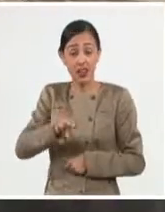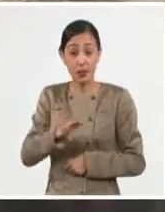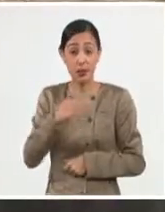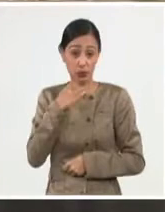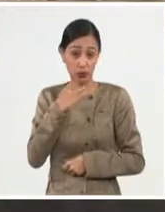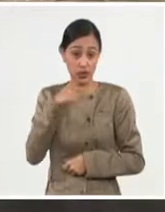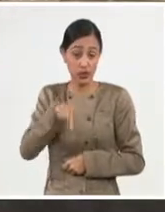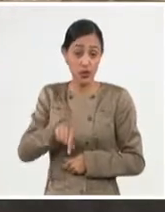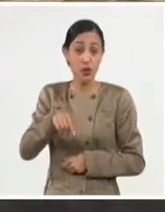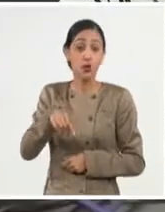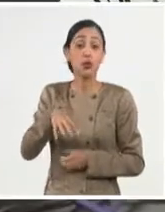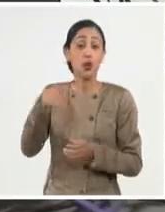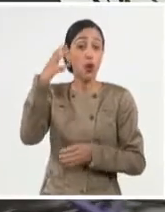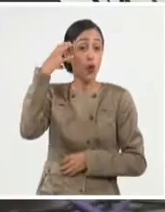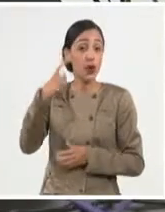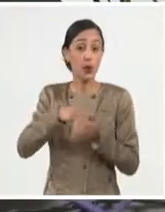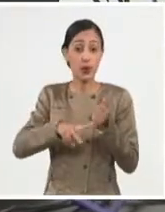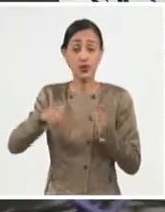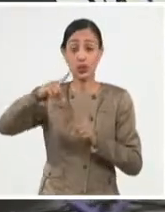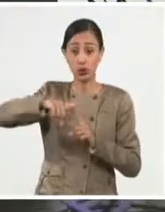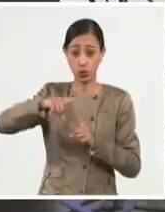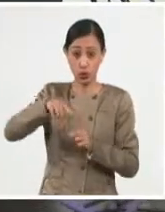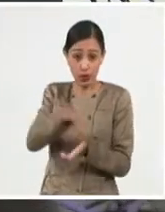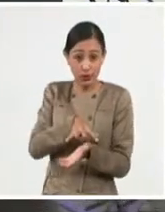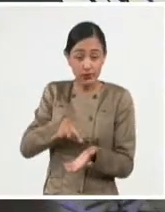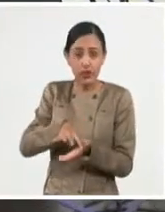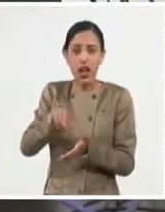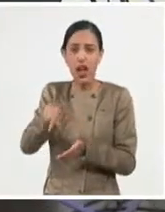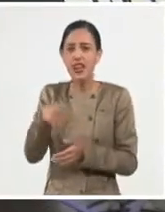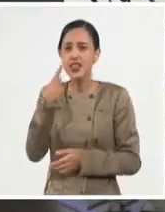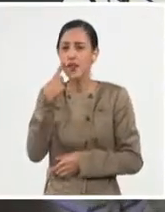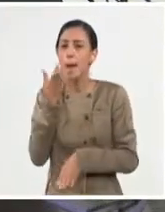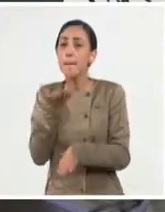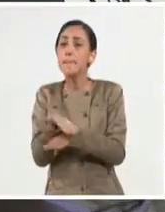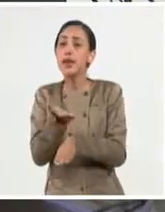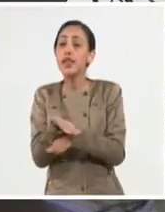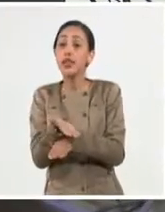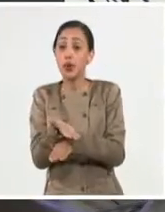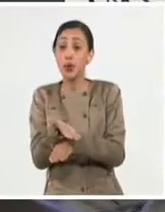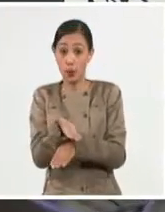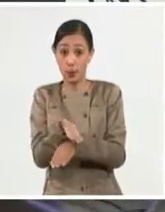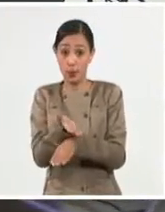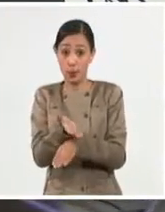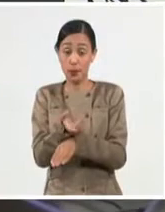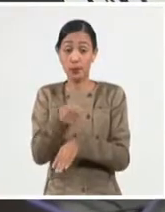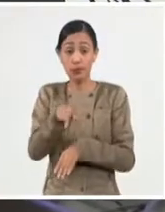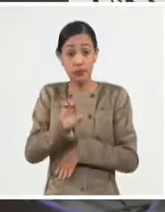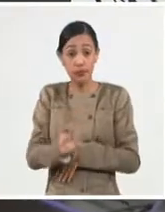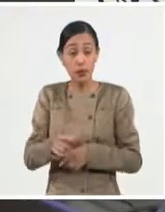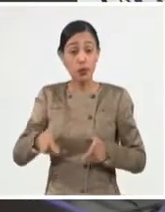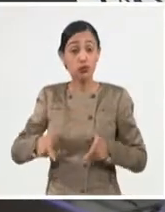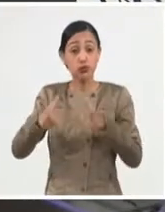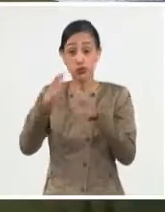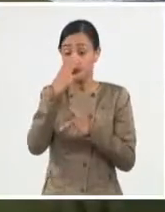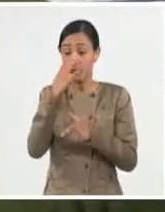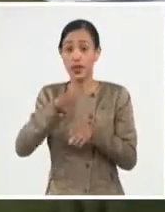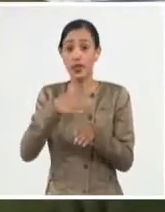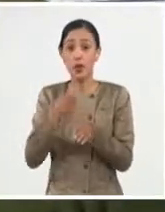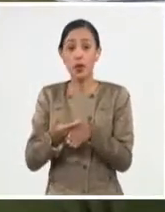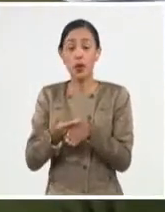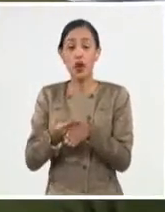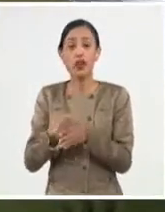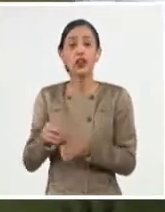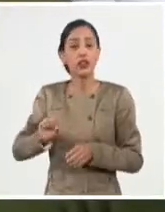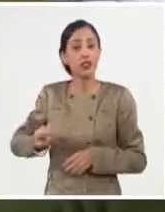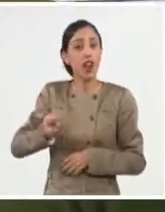provincial de Las Tunas, donde se recepcionan los pedidos y garantizan el traslado de los balones de oxígeno a los diferentes centros médicos. Nosotros